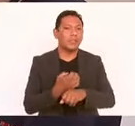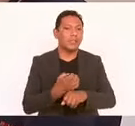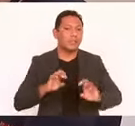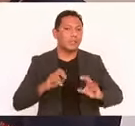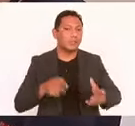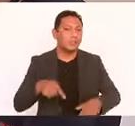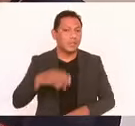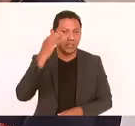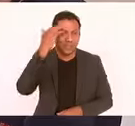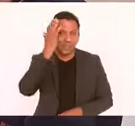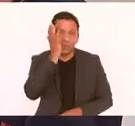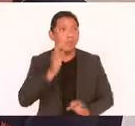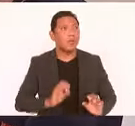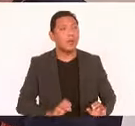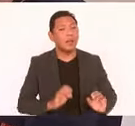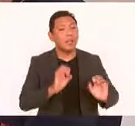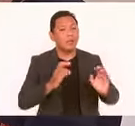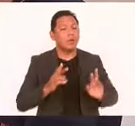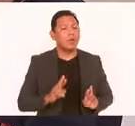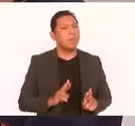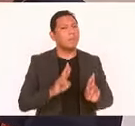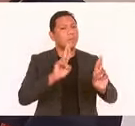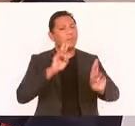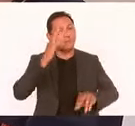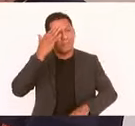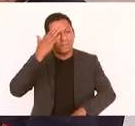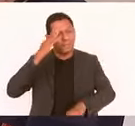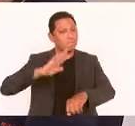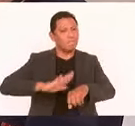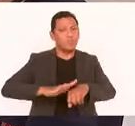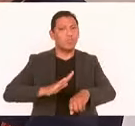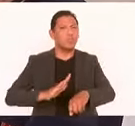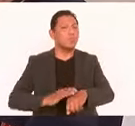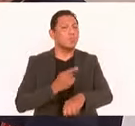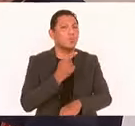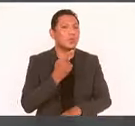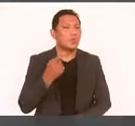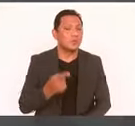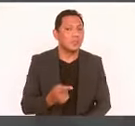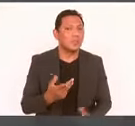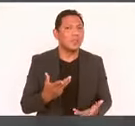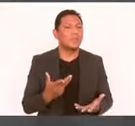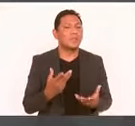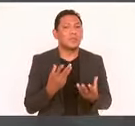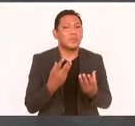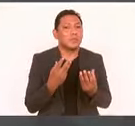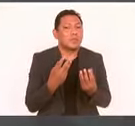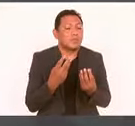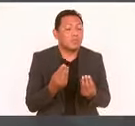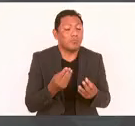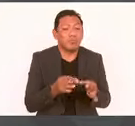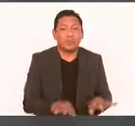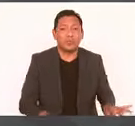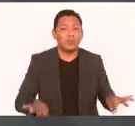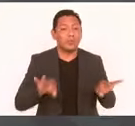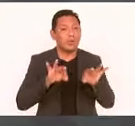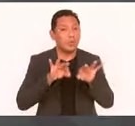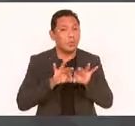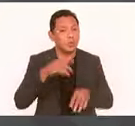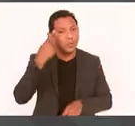un edificio emblemático para la historia de Chiapas, porque la presencia de la Orden de los Dominicos fue fundamental en